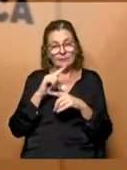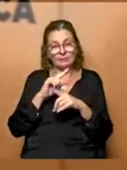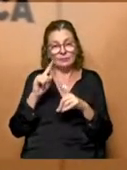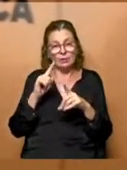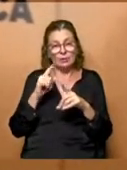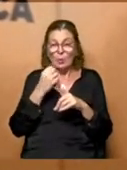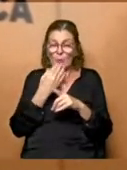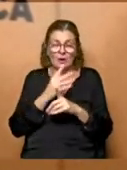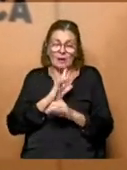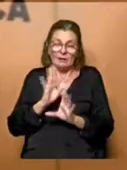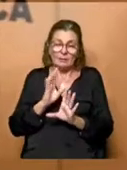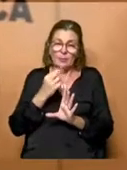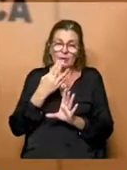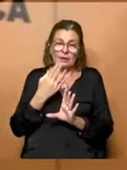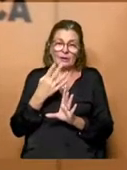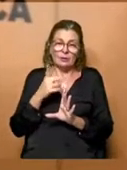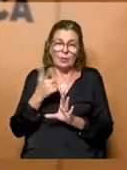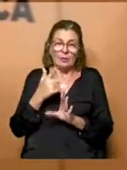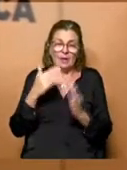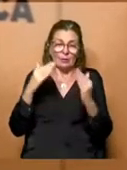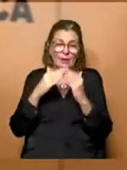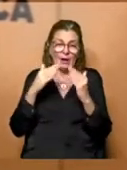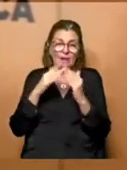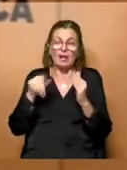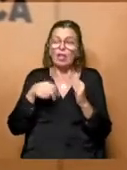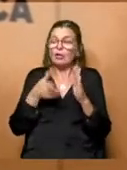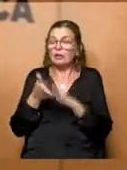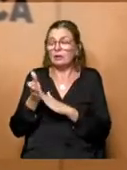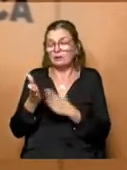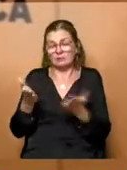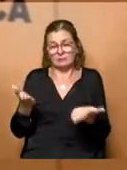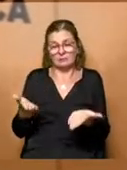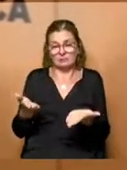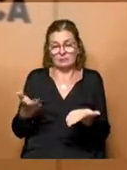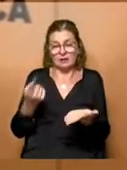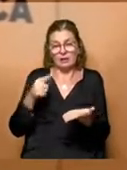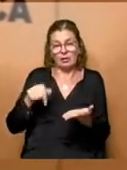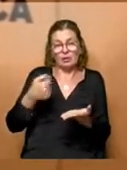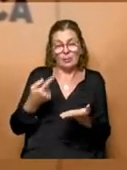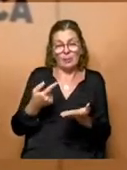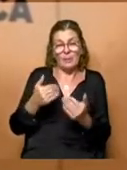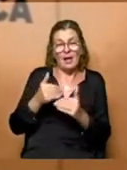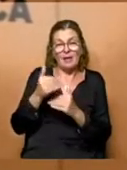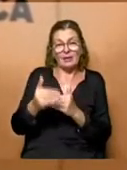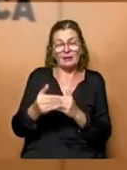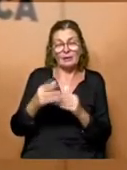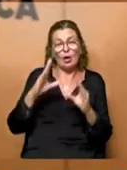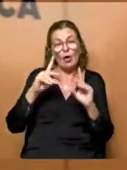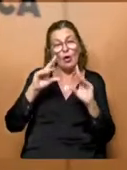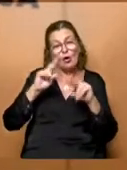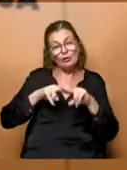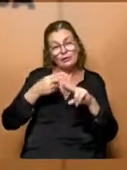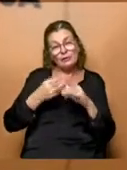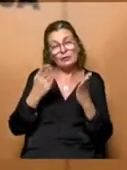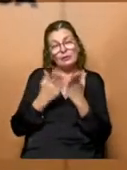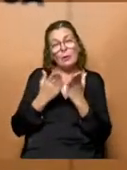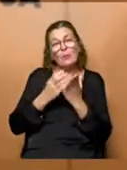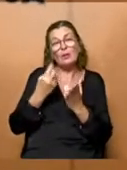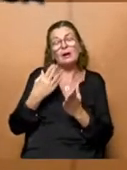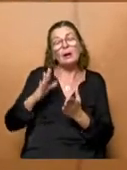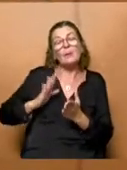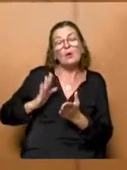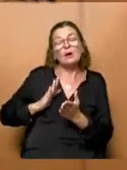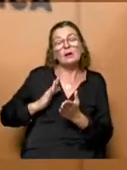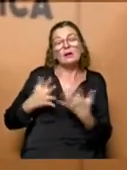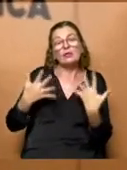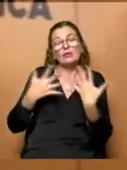gratas porque no tenían un techo donde ir. Y después, cuando más adelante se hizo un estudio de por qué las mujeres que